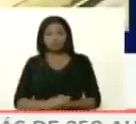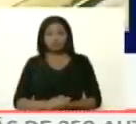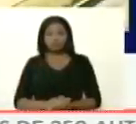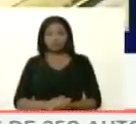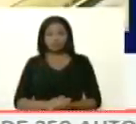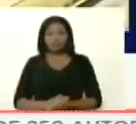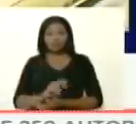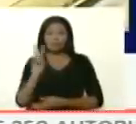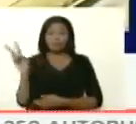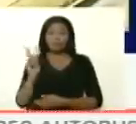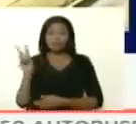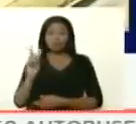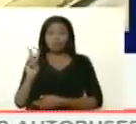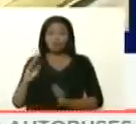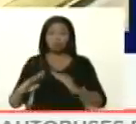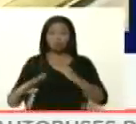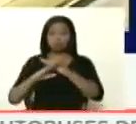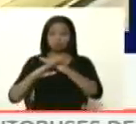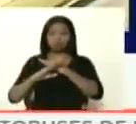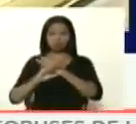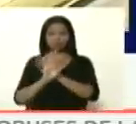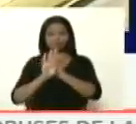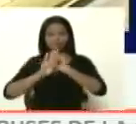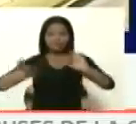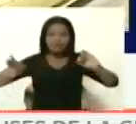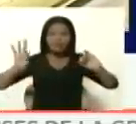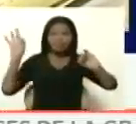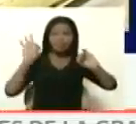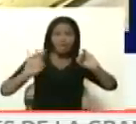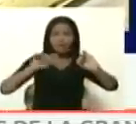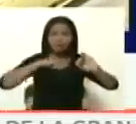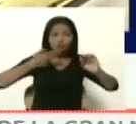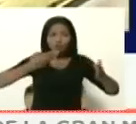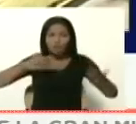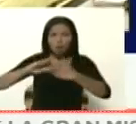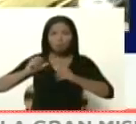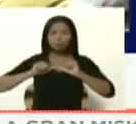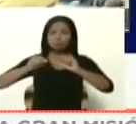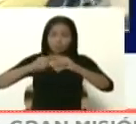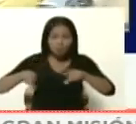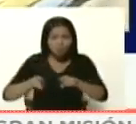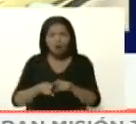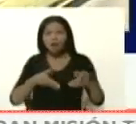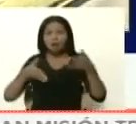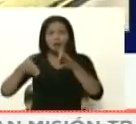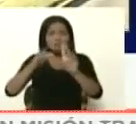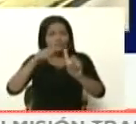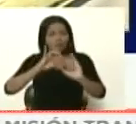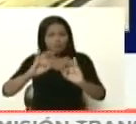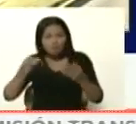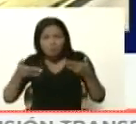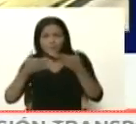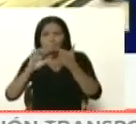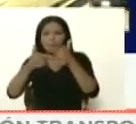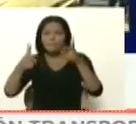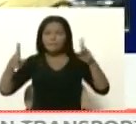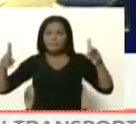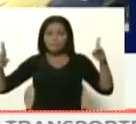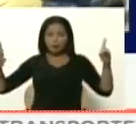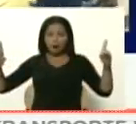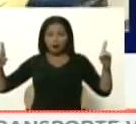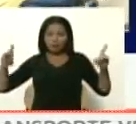A Venezuela no la para nada ni nadie. Nosotros vamos a seguir el camino de la expansión, de